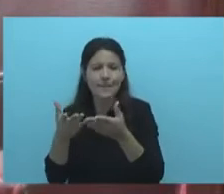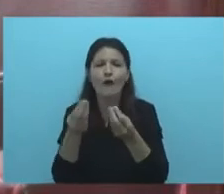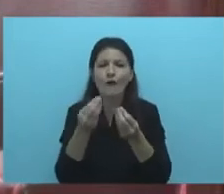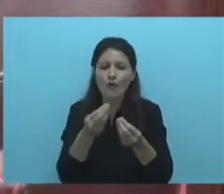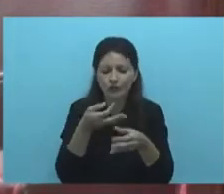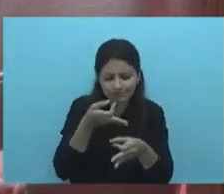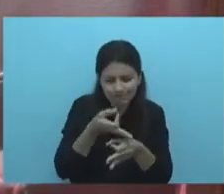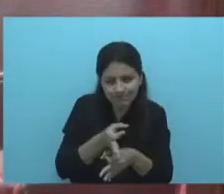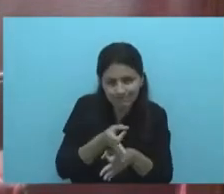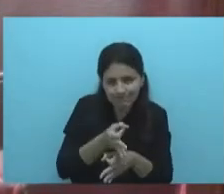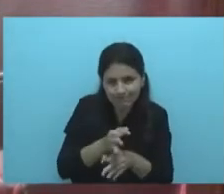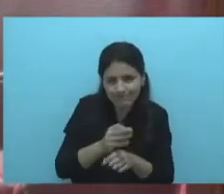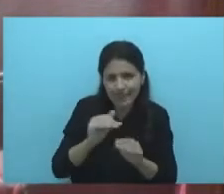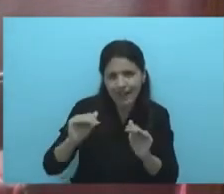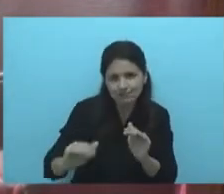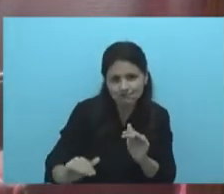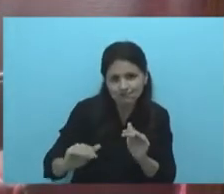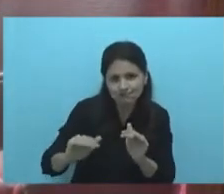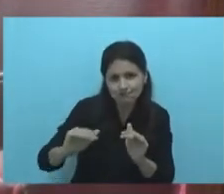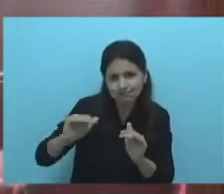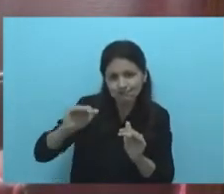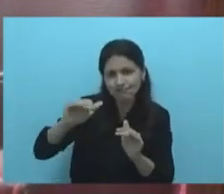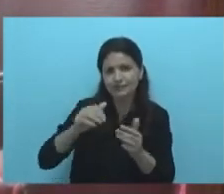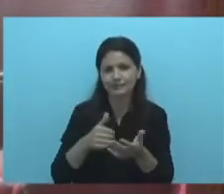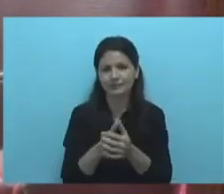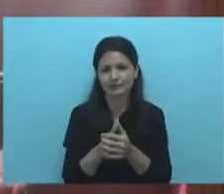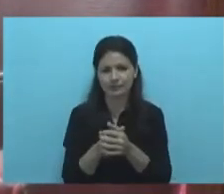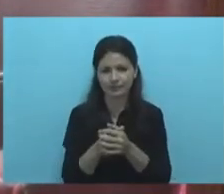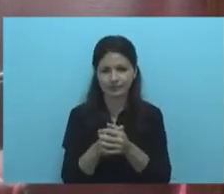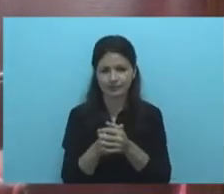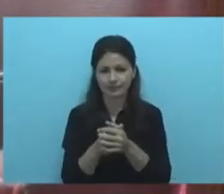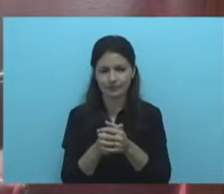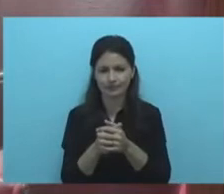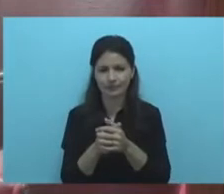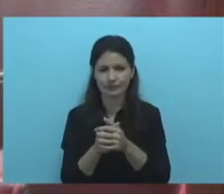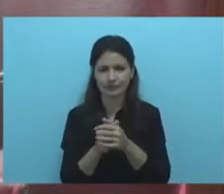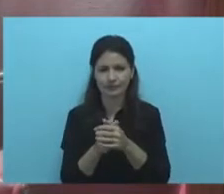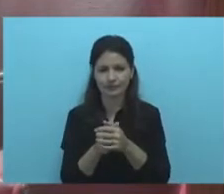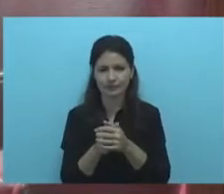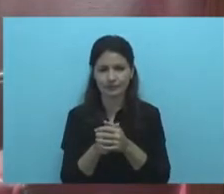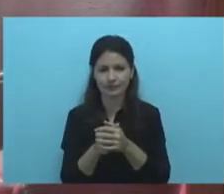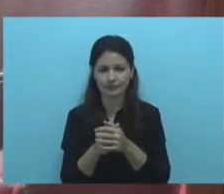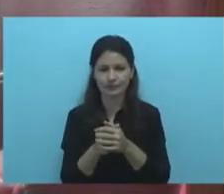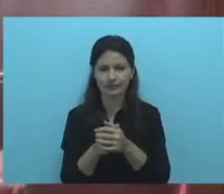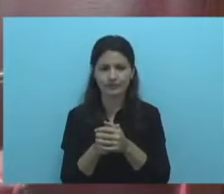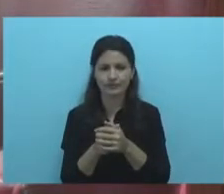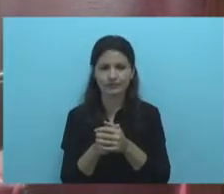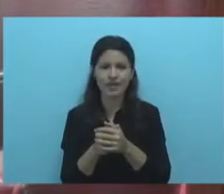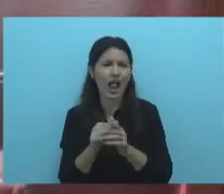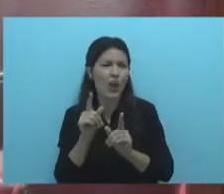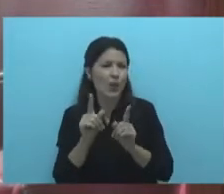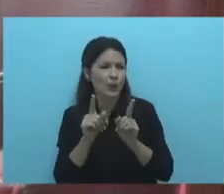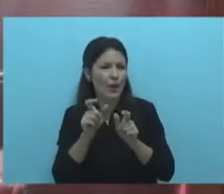edad en estas disciplinas que realmente hoy quien no se dedica particularmente